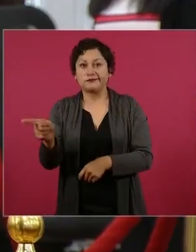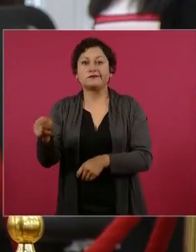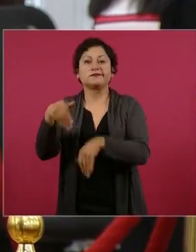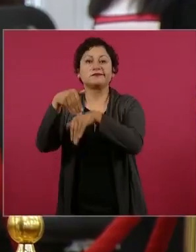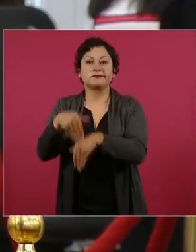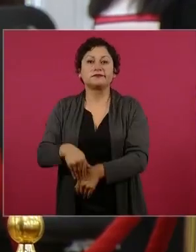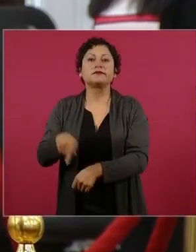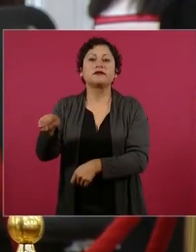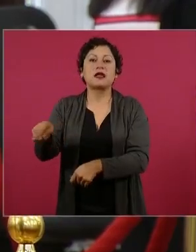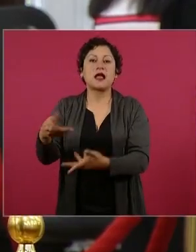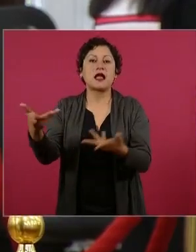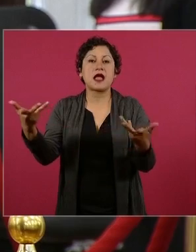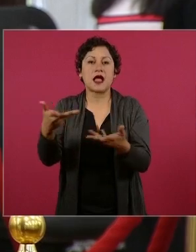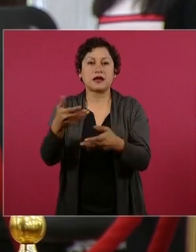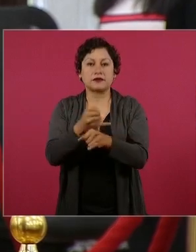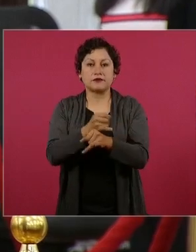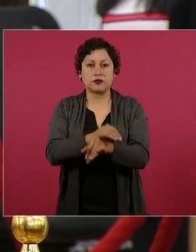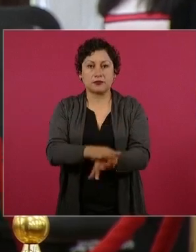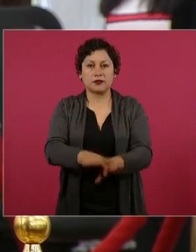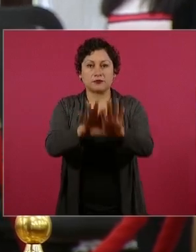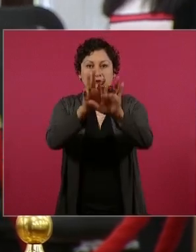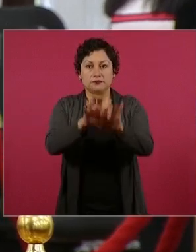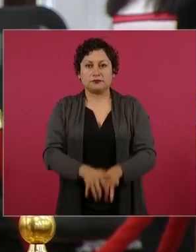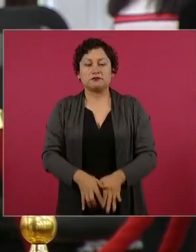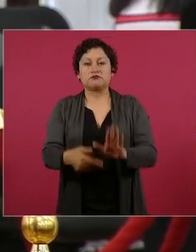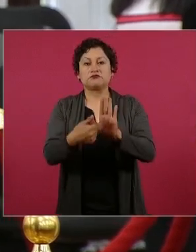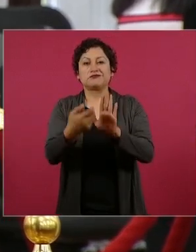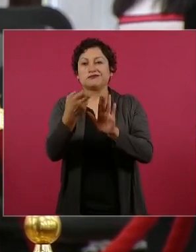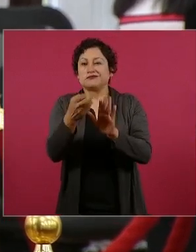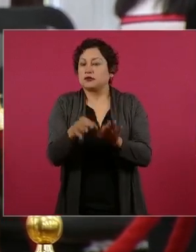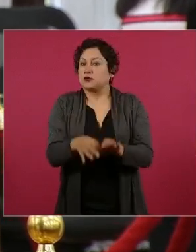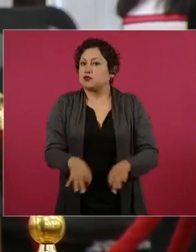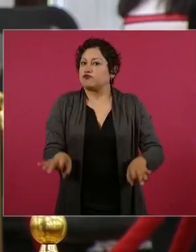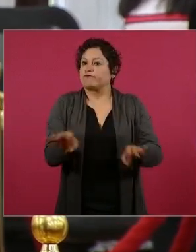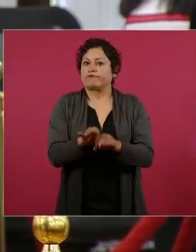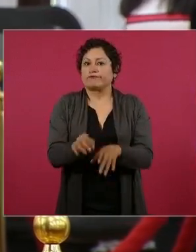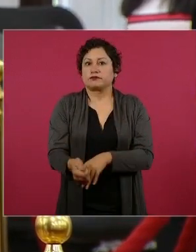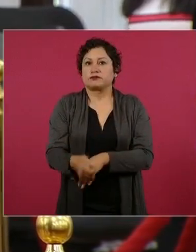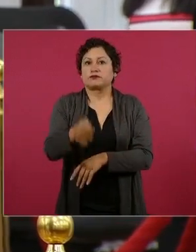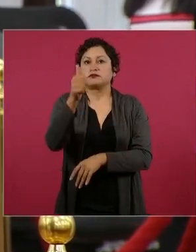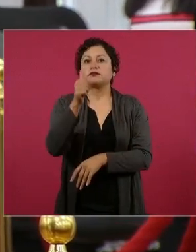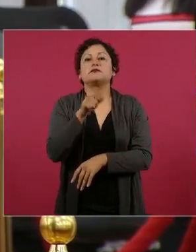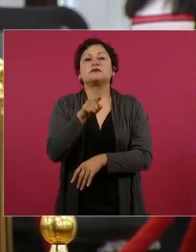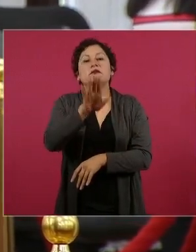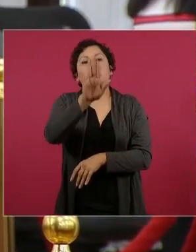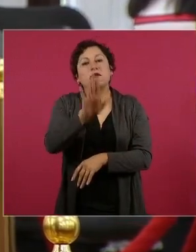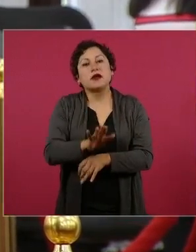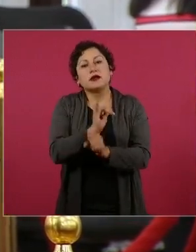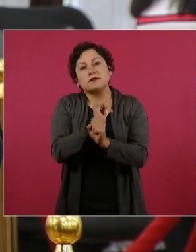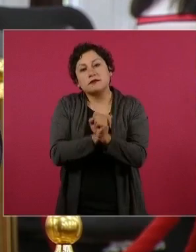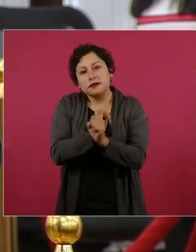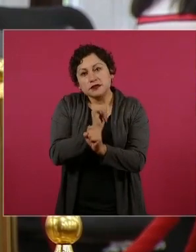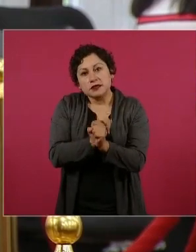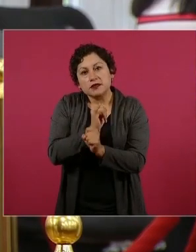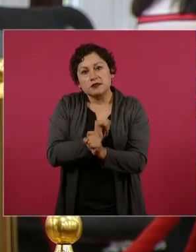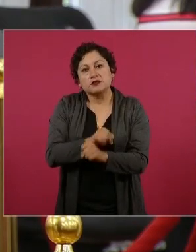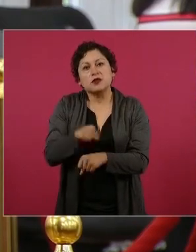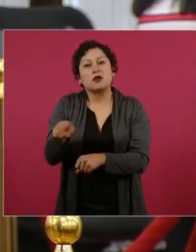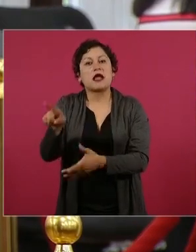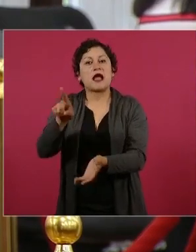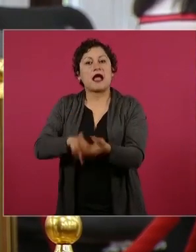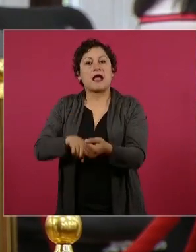donde habla de un hecho inédito que está siendo investigado por acusaciones de militares del Ejército. Es la primera